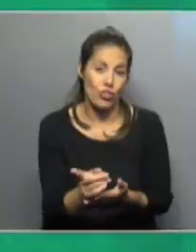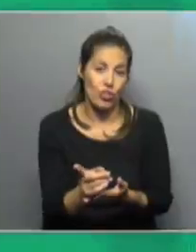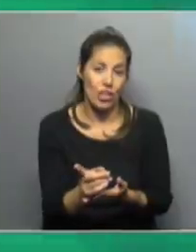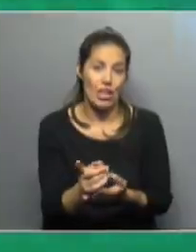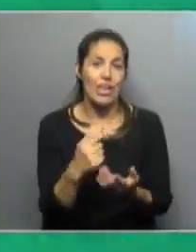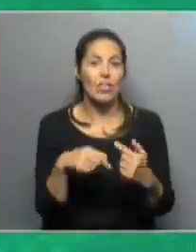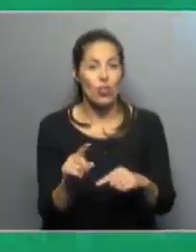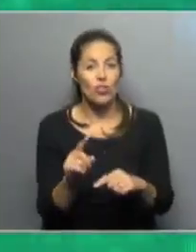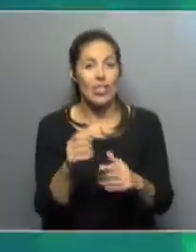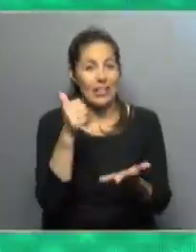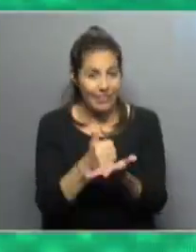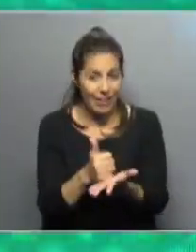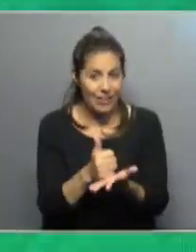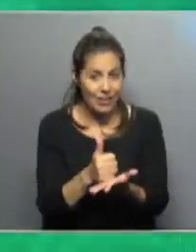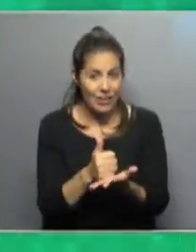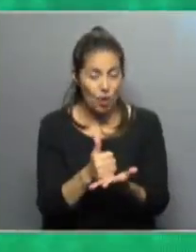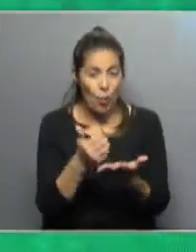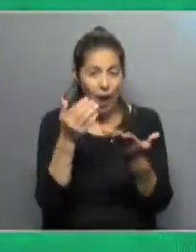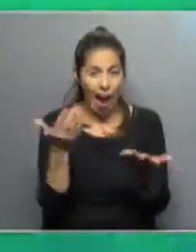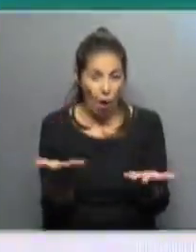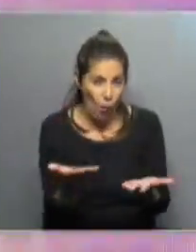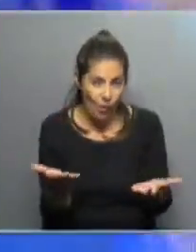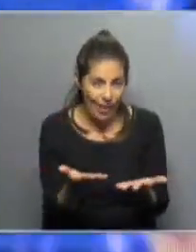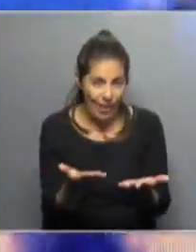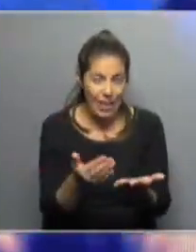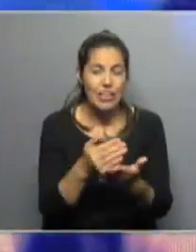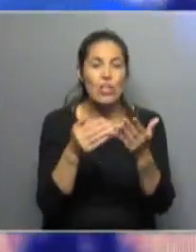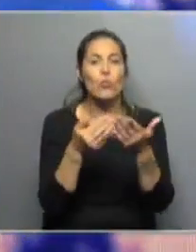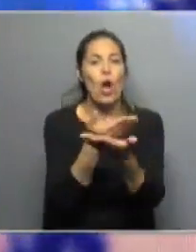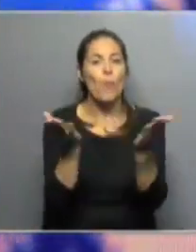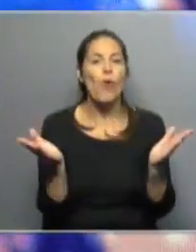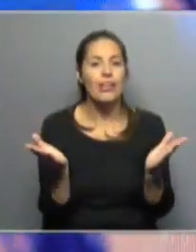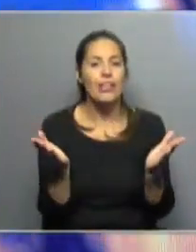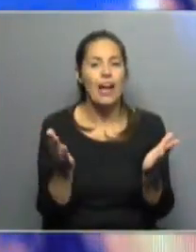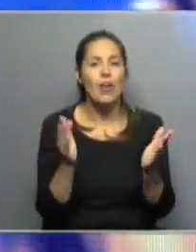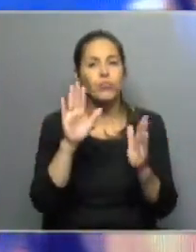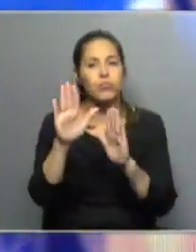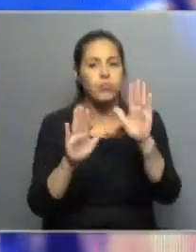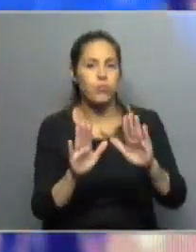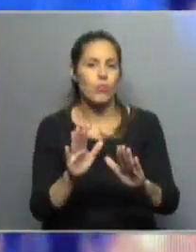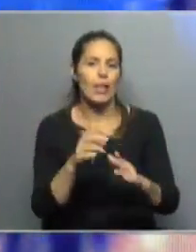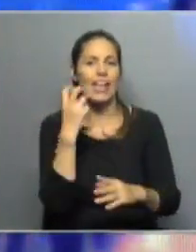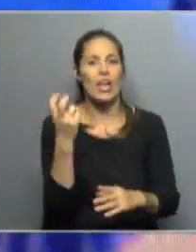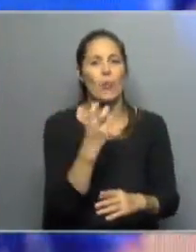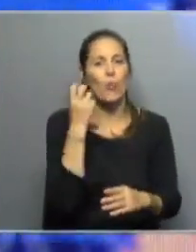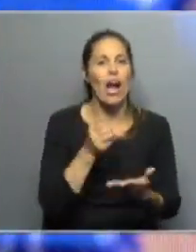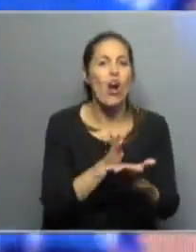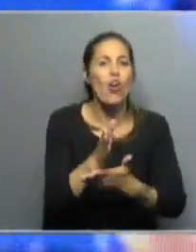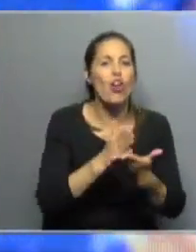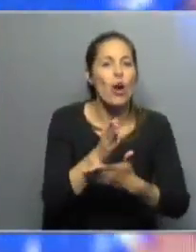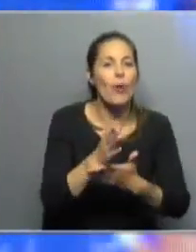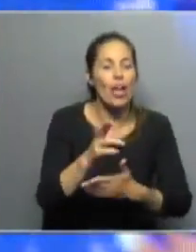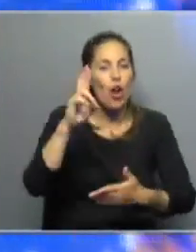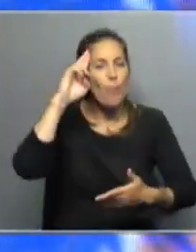Entonces están muy presentes, esta es una muestra que busca colaborar con la